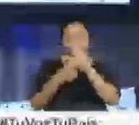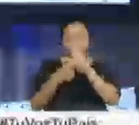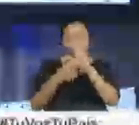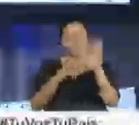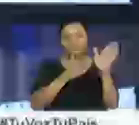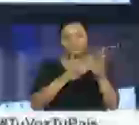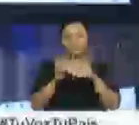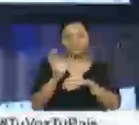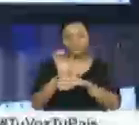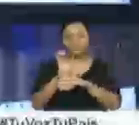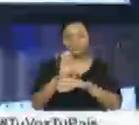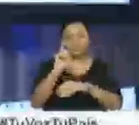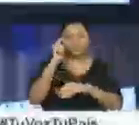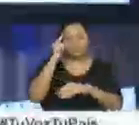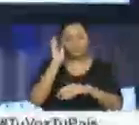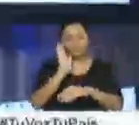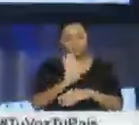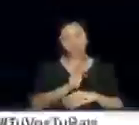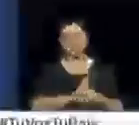Ecuador durante su gobierno.